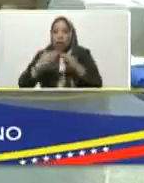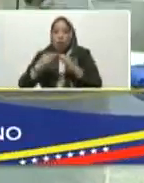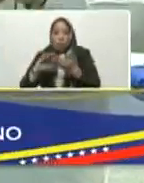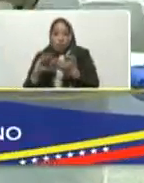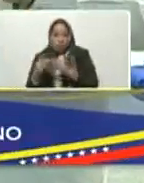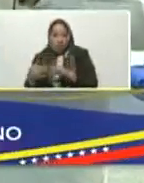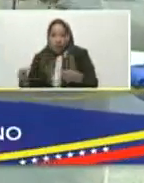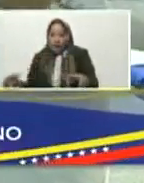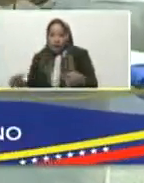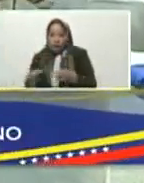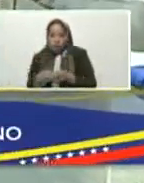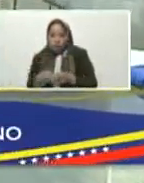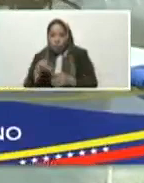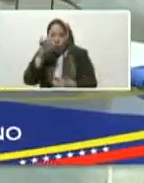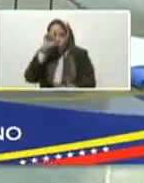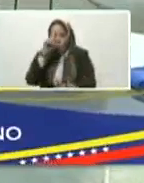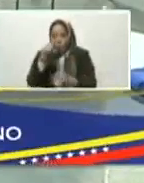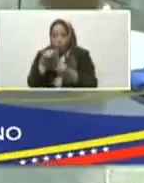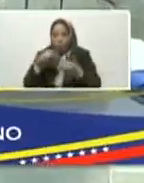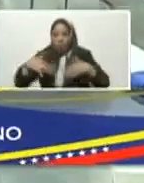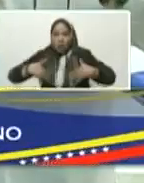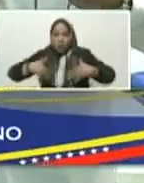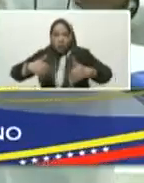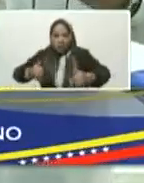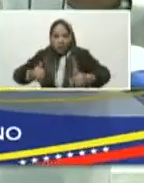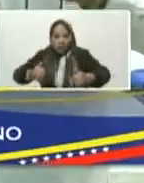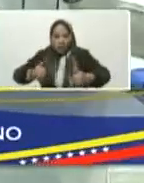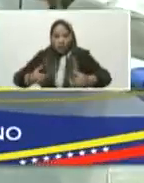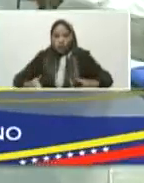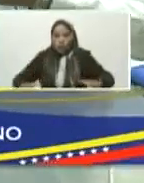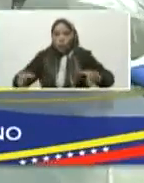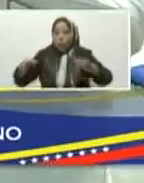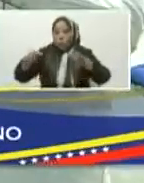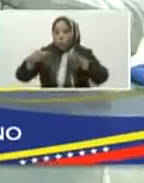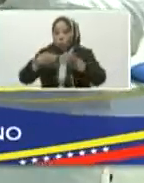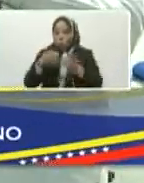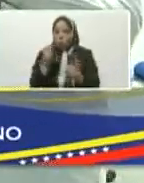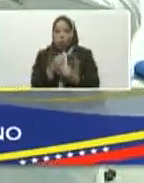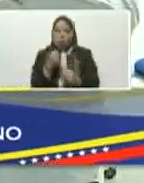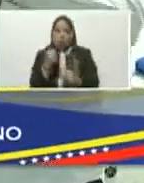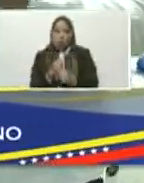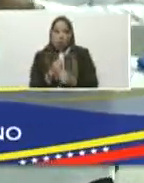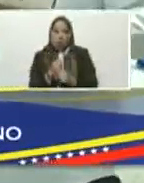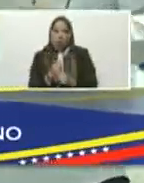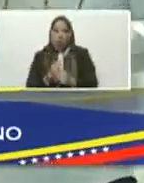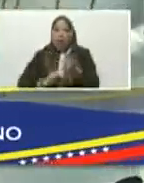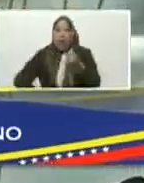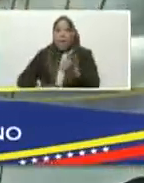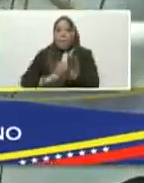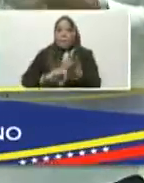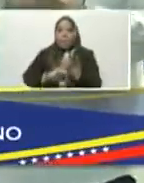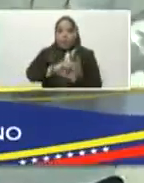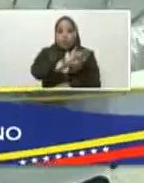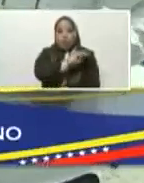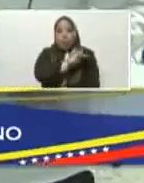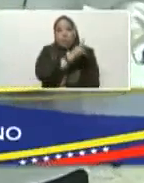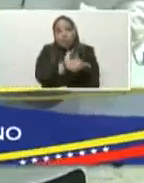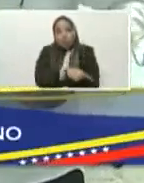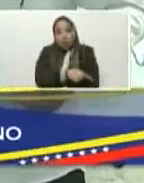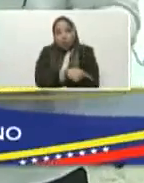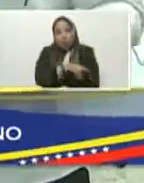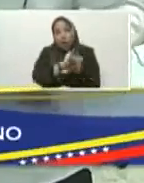consejos comunales. Punto, círculo, círculo, círculo. Es clave darle poder a los consejos comunales, que estén a tu